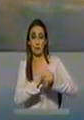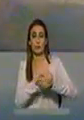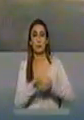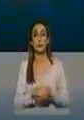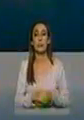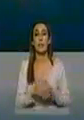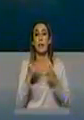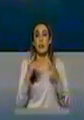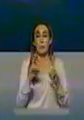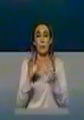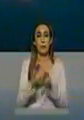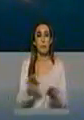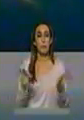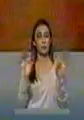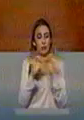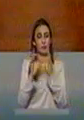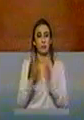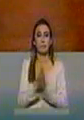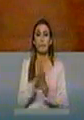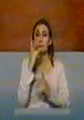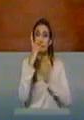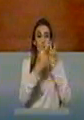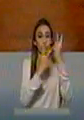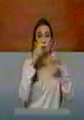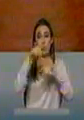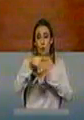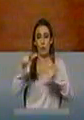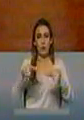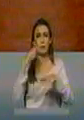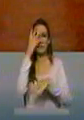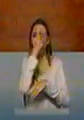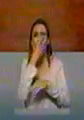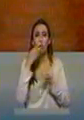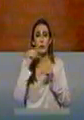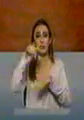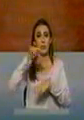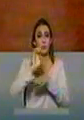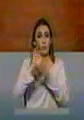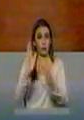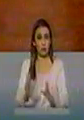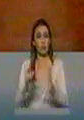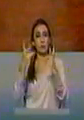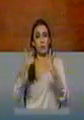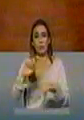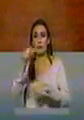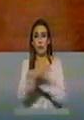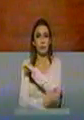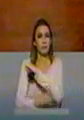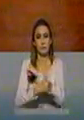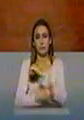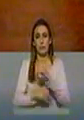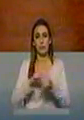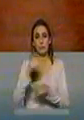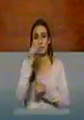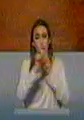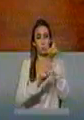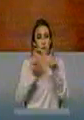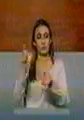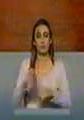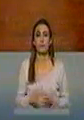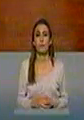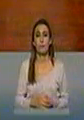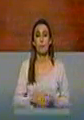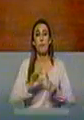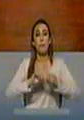Encantadas, las Islas Galápagos. Son atractivos para el turismo no solamente nacional, sino internacional. ¿Cuál es la realidad